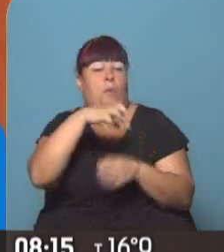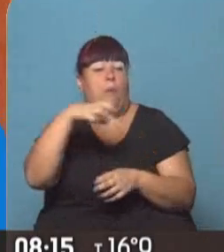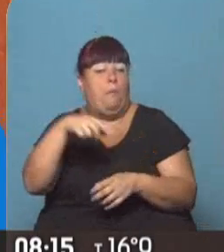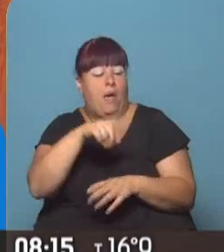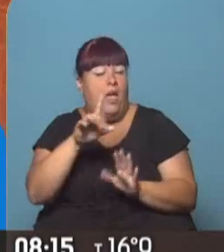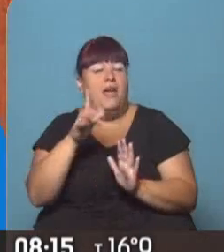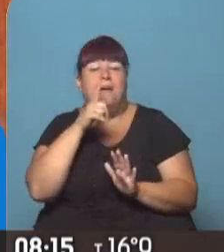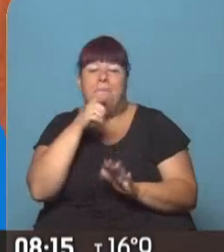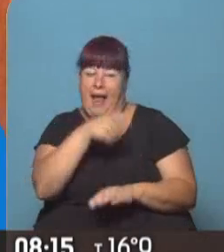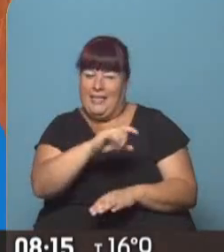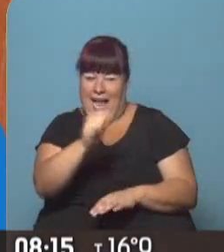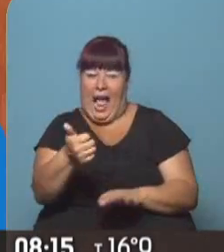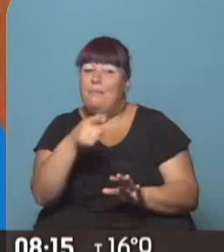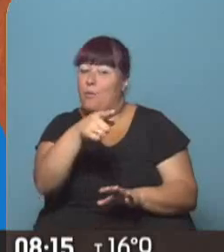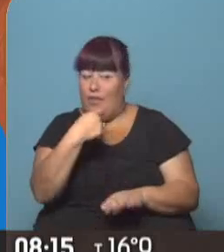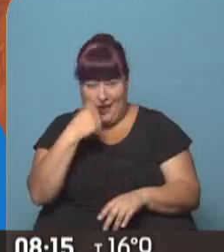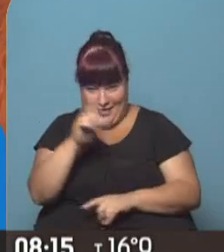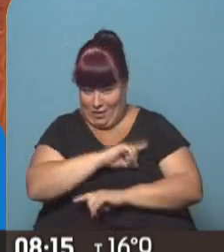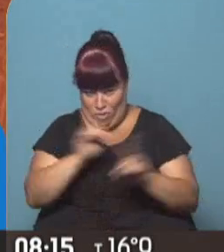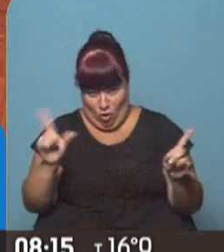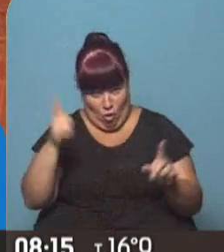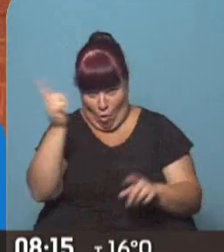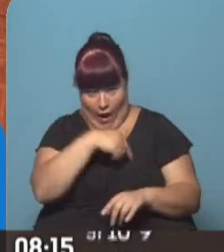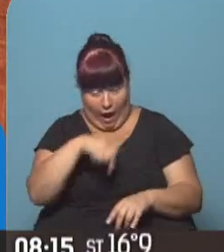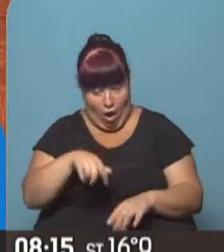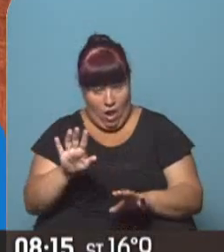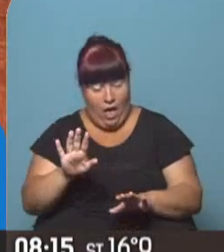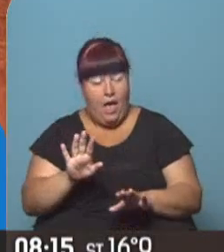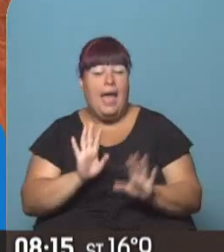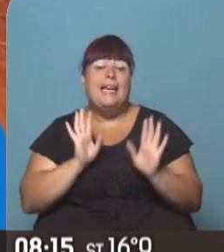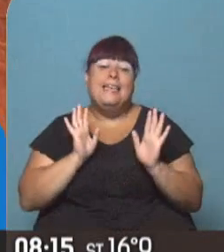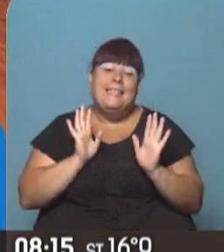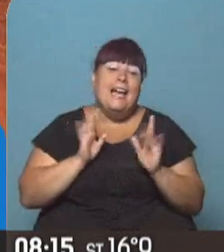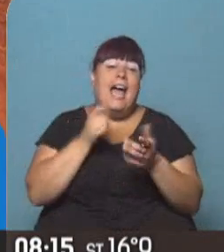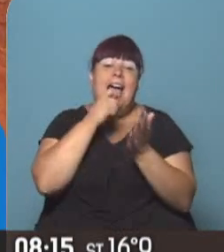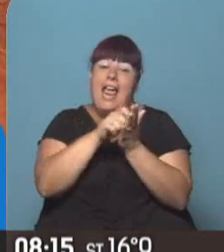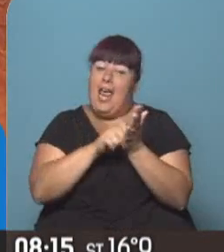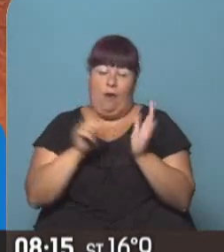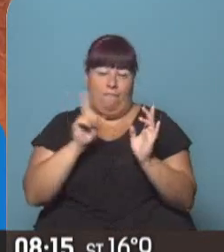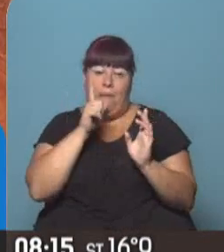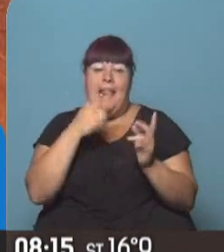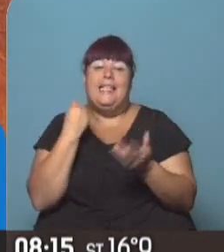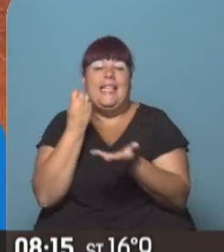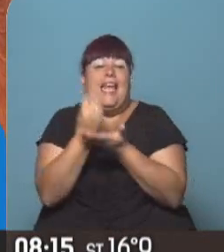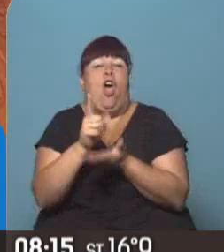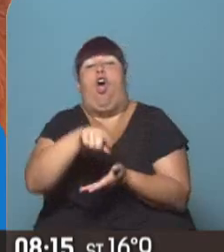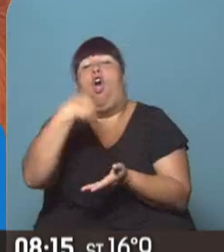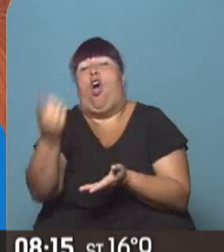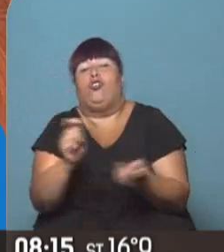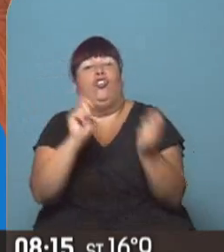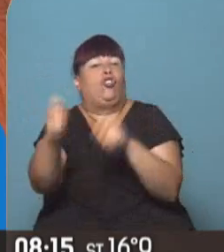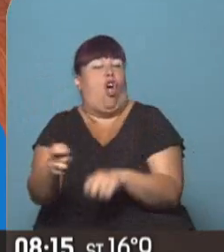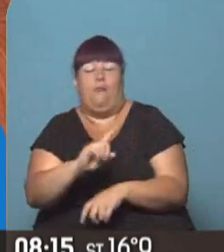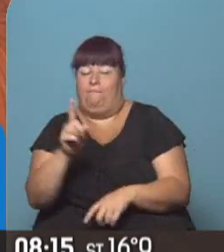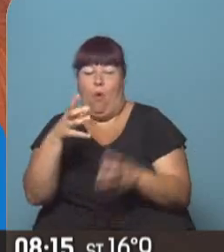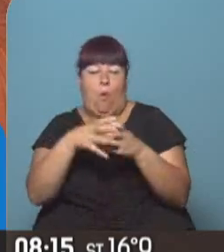Trabajadores, daría la sensación de que gana, pero vos decís que ese escenario no existe en este momento. Bueno, las encuestas no indican que haya un candidato que pueda expresar el